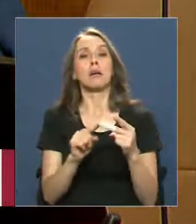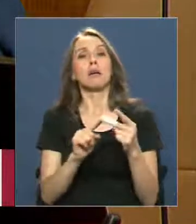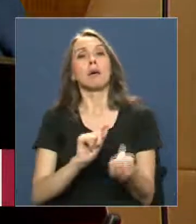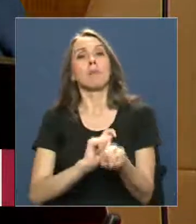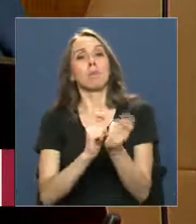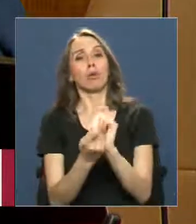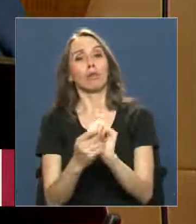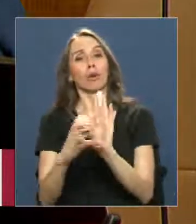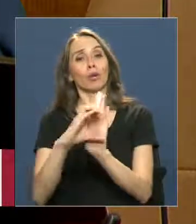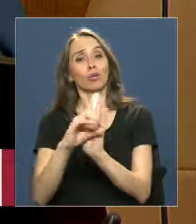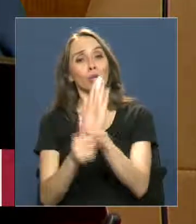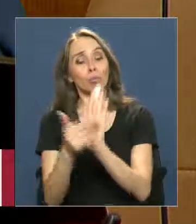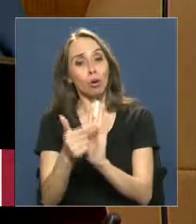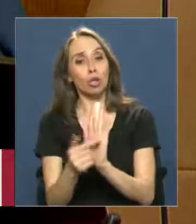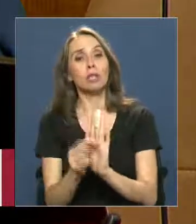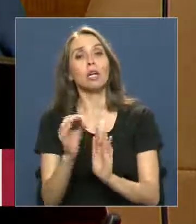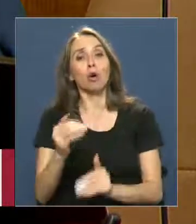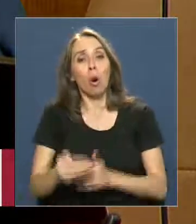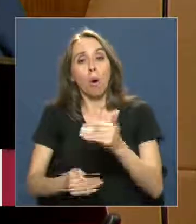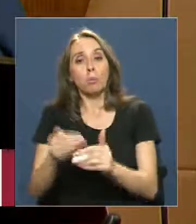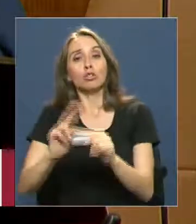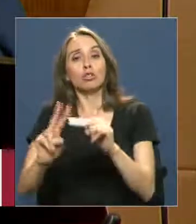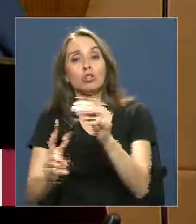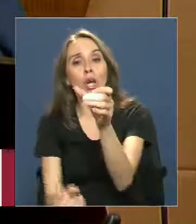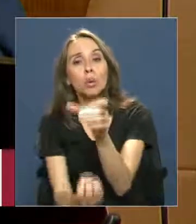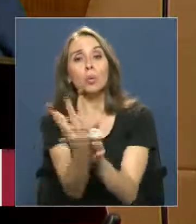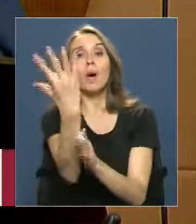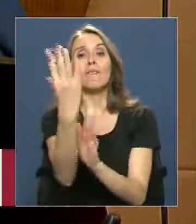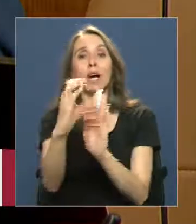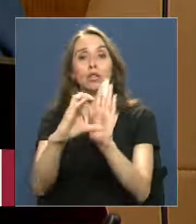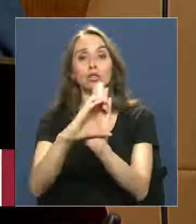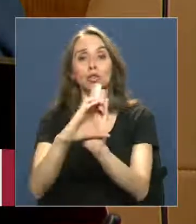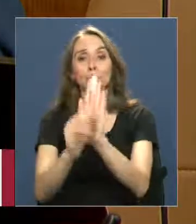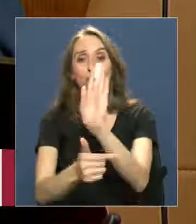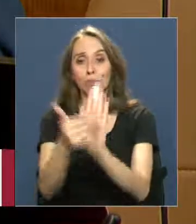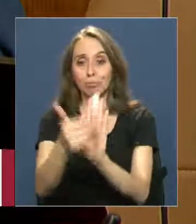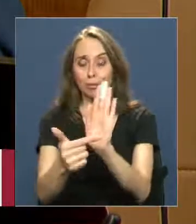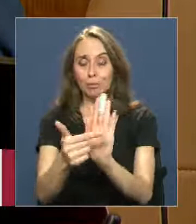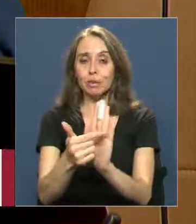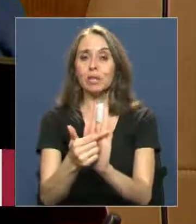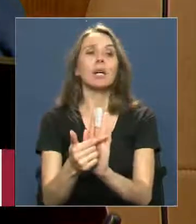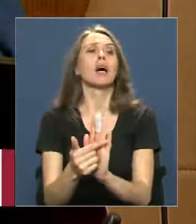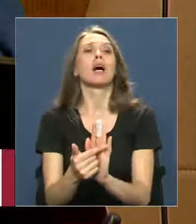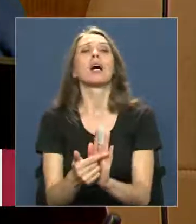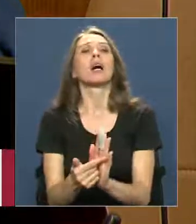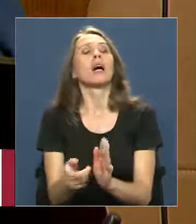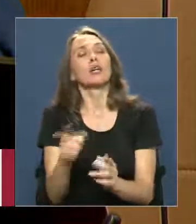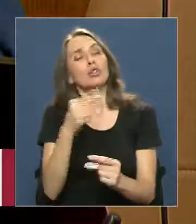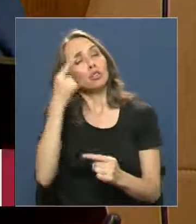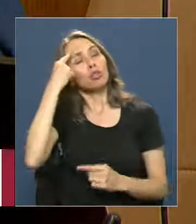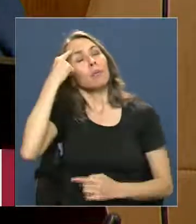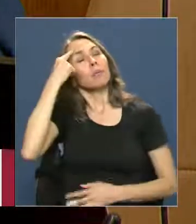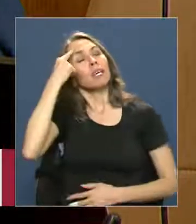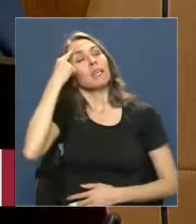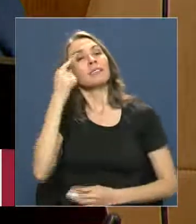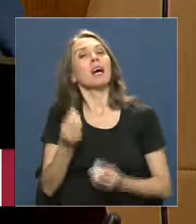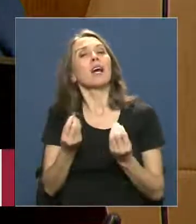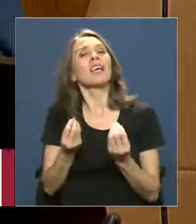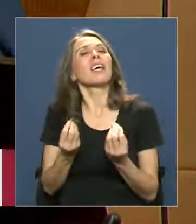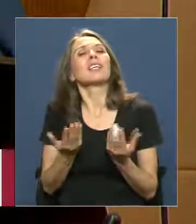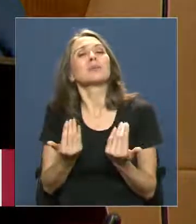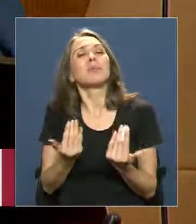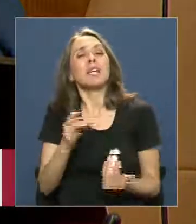constitucional o el proceso constituyente, y de qué esperamos de Chile del futuro. La